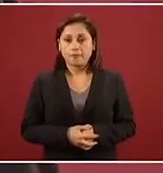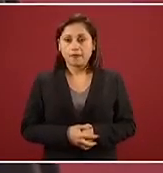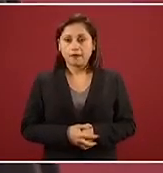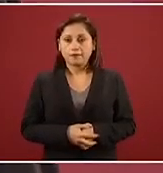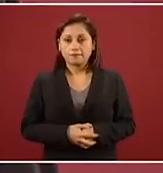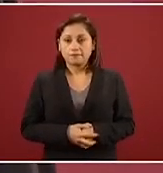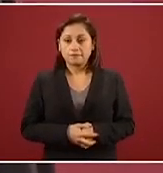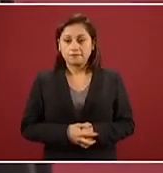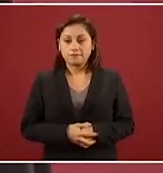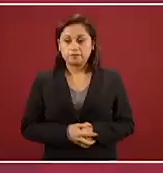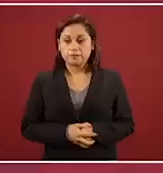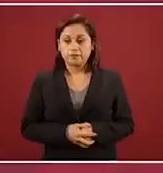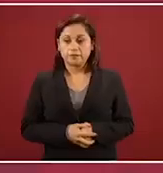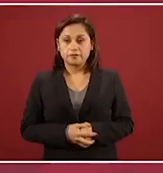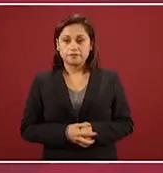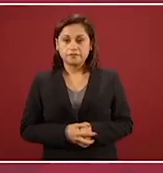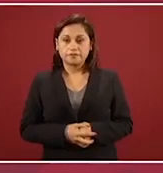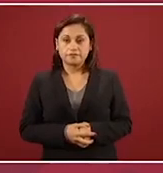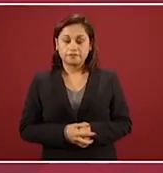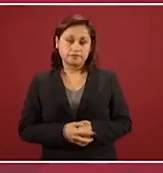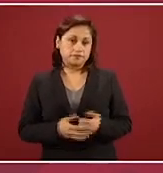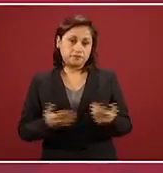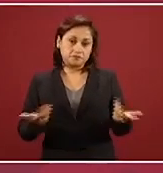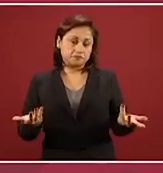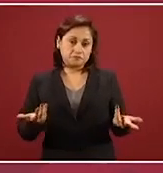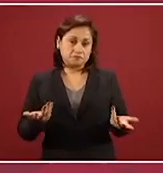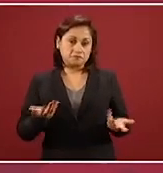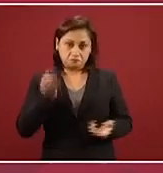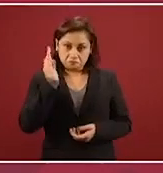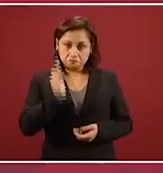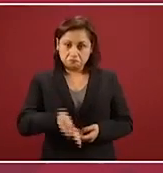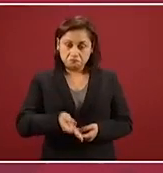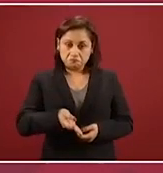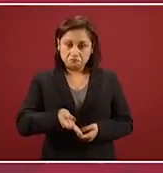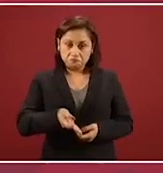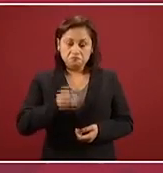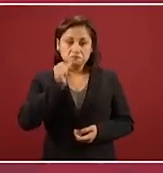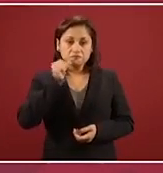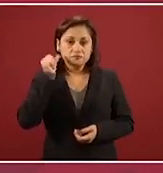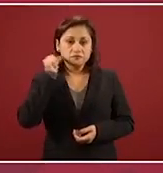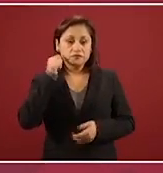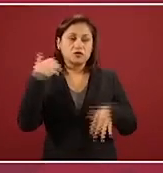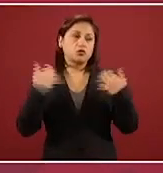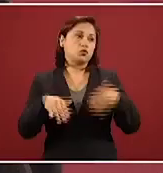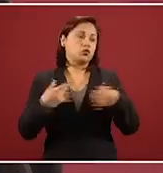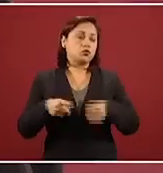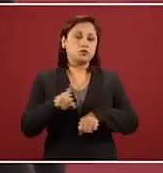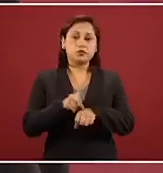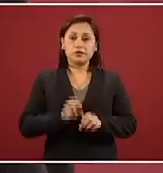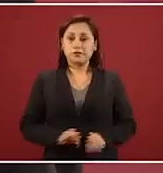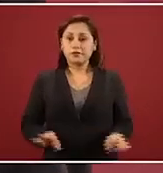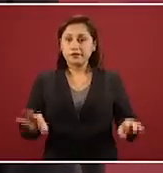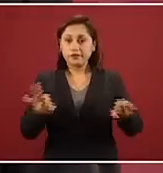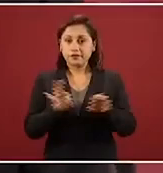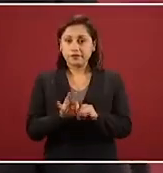se apruebe. Fue algo importantísimo el día de ayer. Si